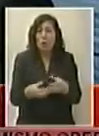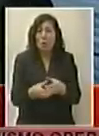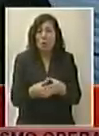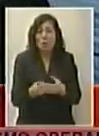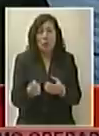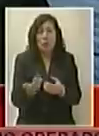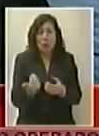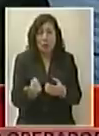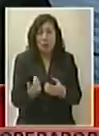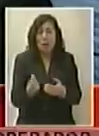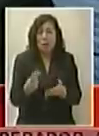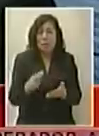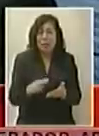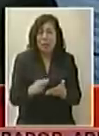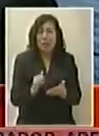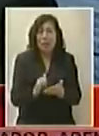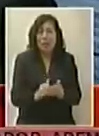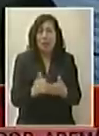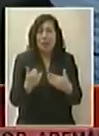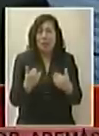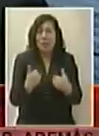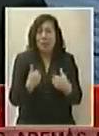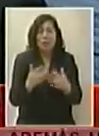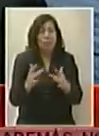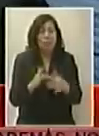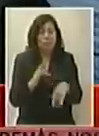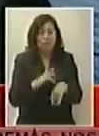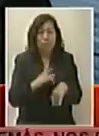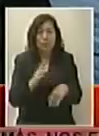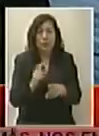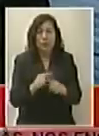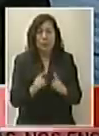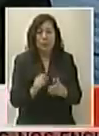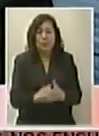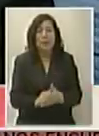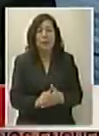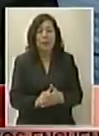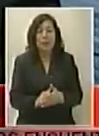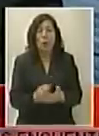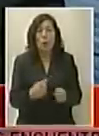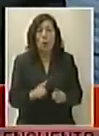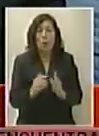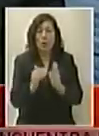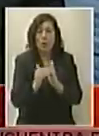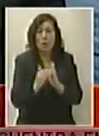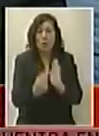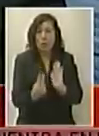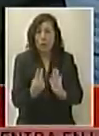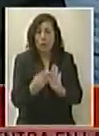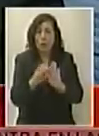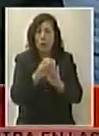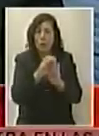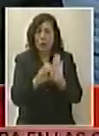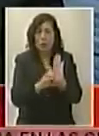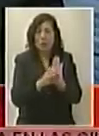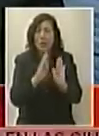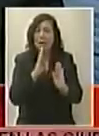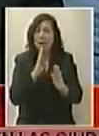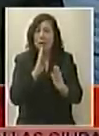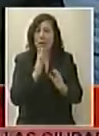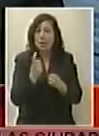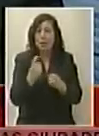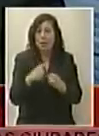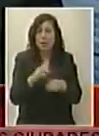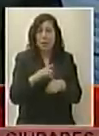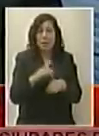se va a cobrar sobre el saldo Entonces está afectando la intangibilidad eh o sea cuando el artículo 12 de la Constitución habla sobre la